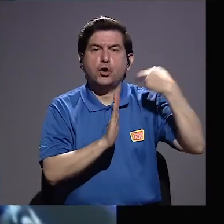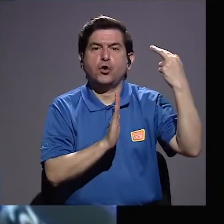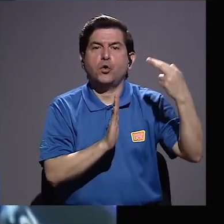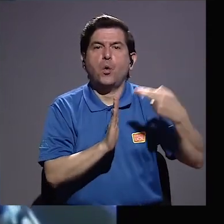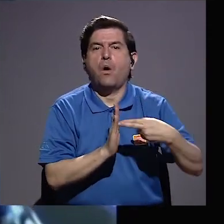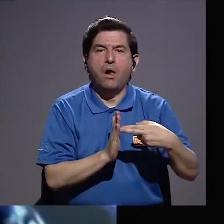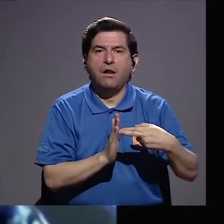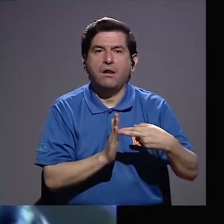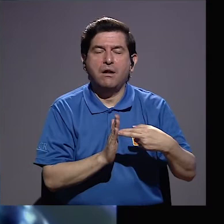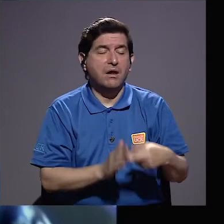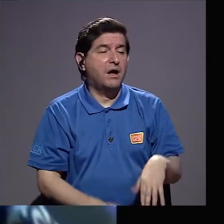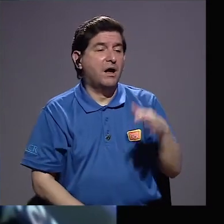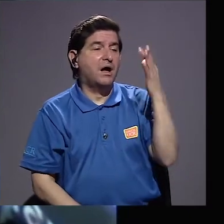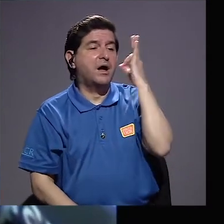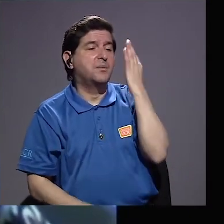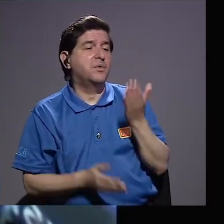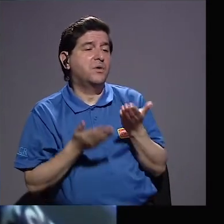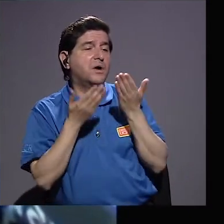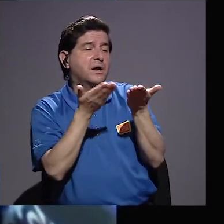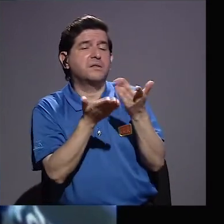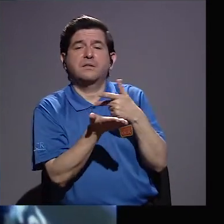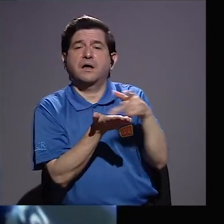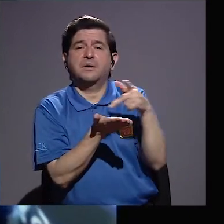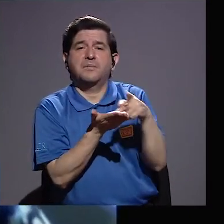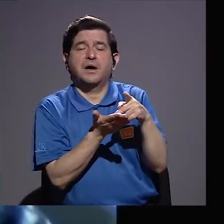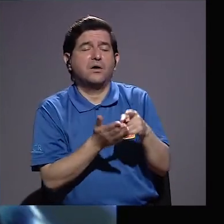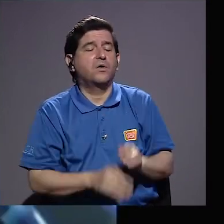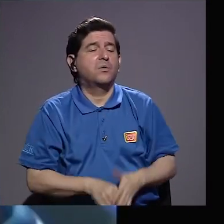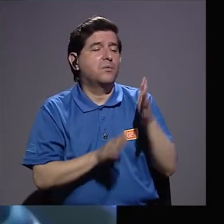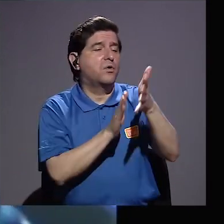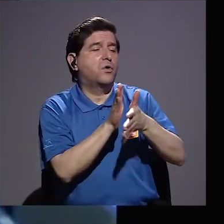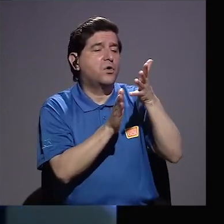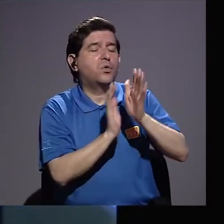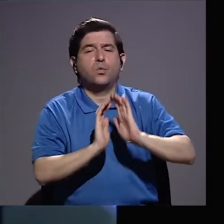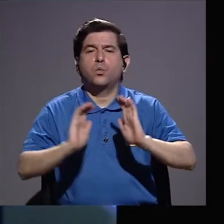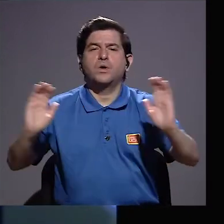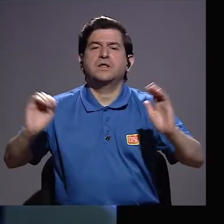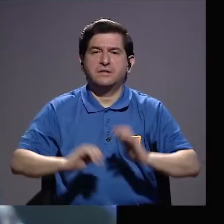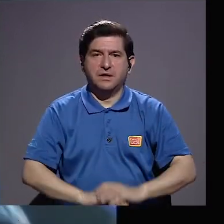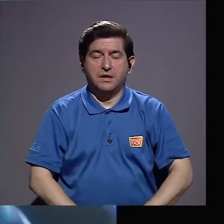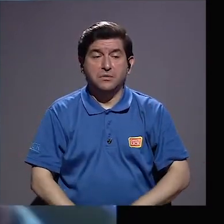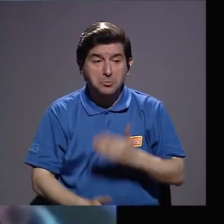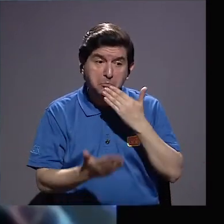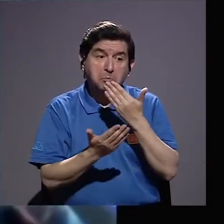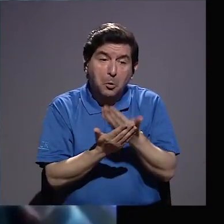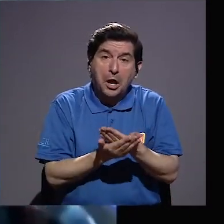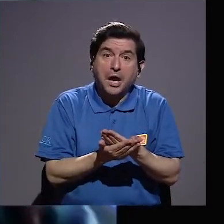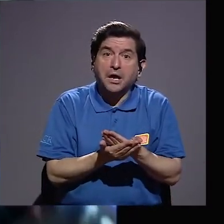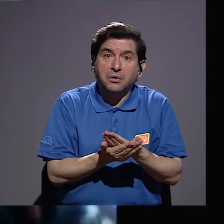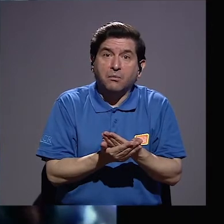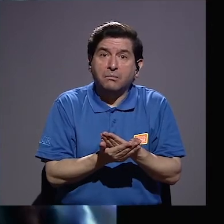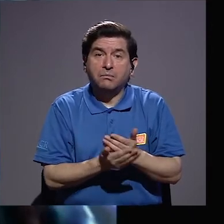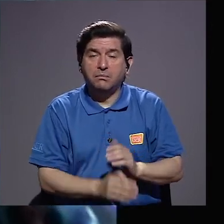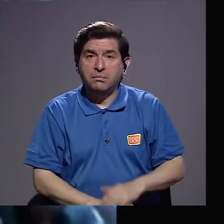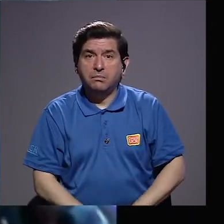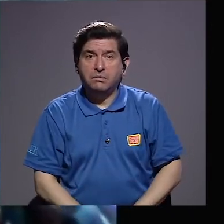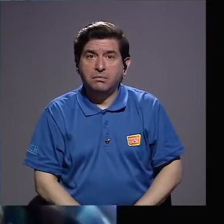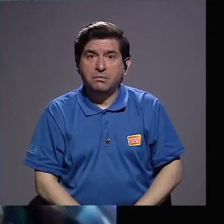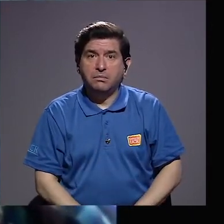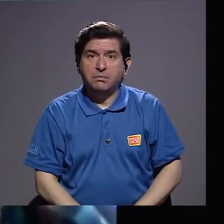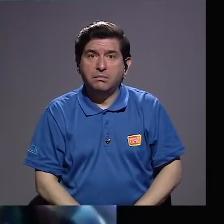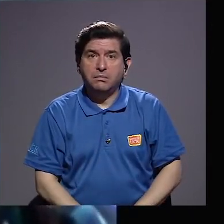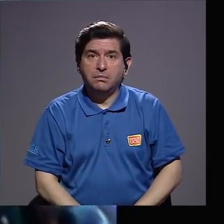el rol, por ejemplo, de darle a las mujeres un salario por cuidar a los niños. que es bueno